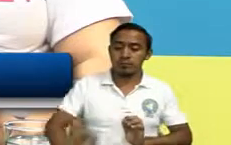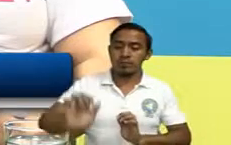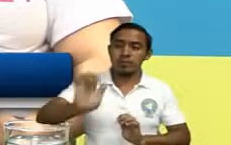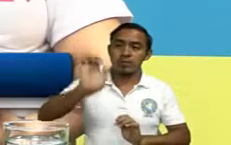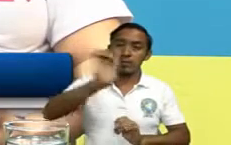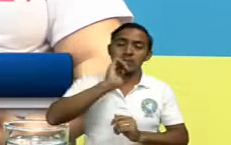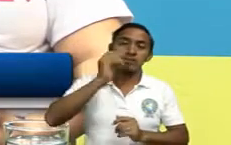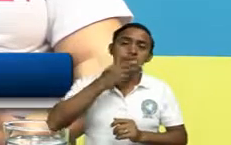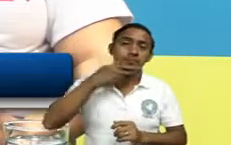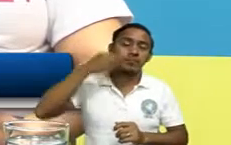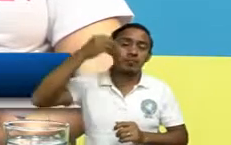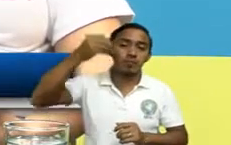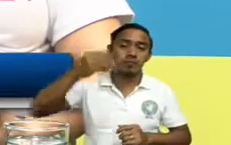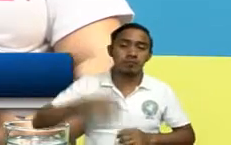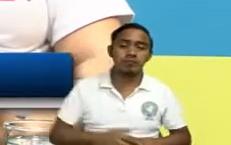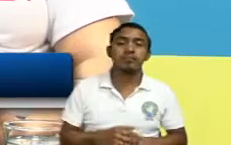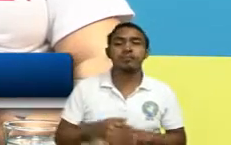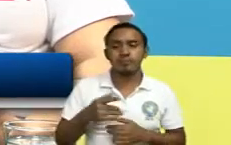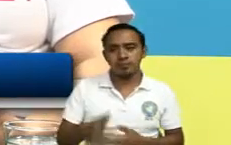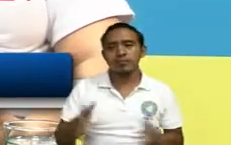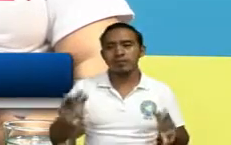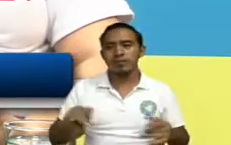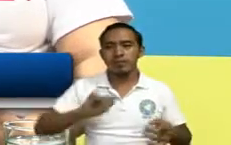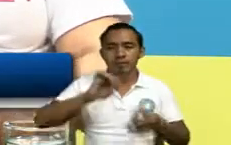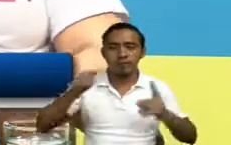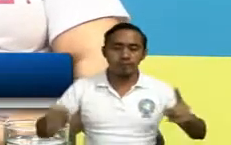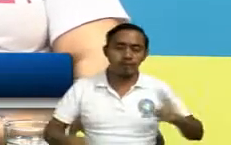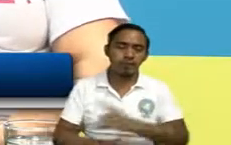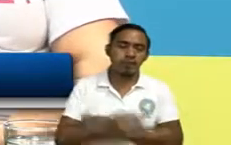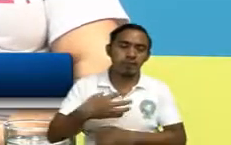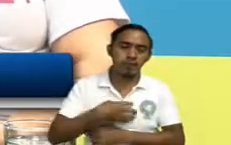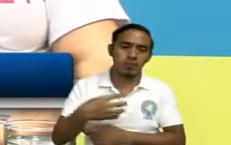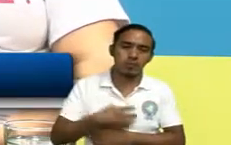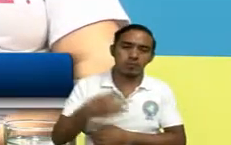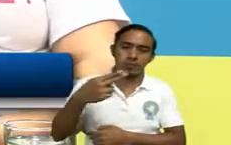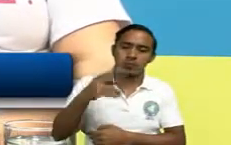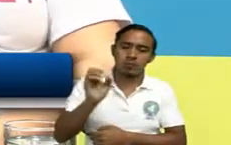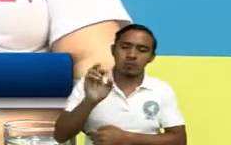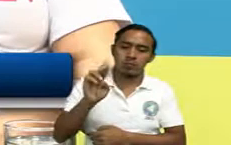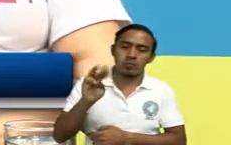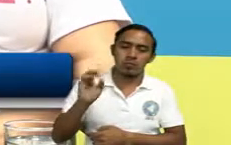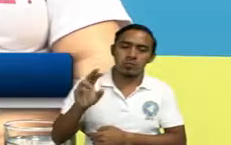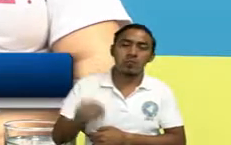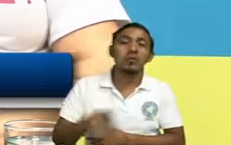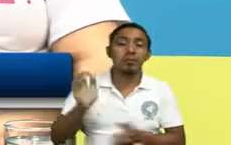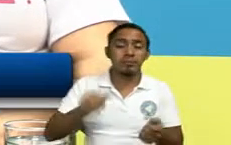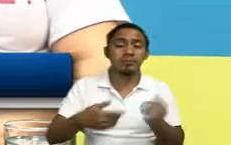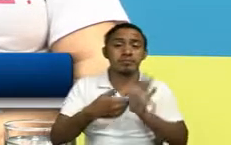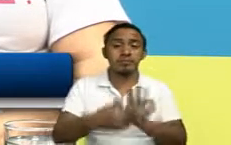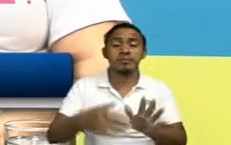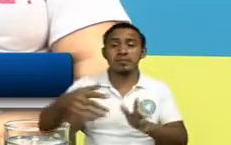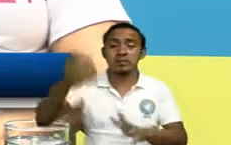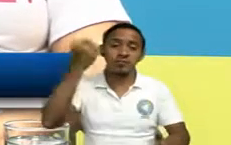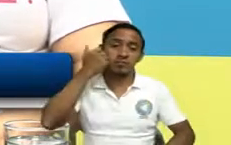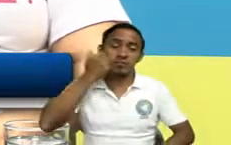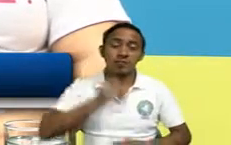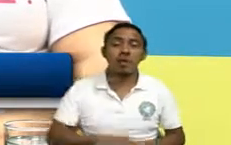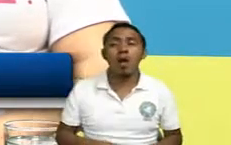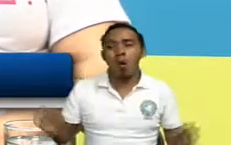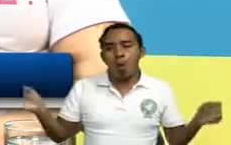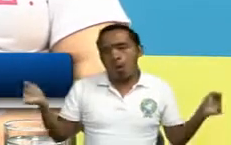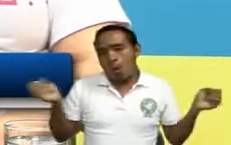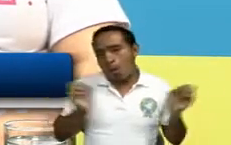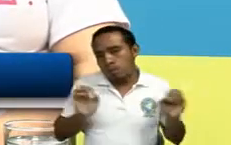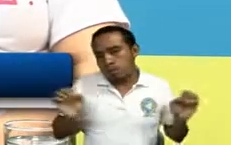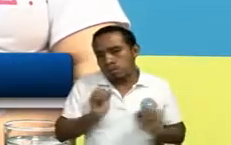la adolescencia, que es cuando hay cambios hormonales del desarrollo, entonces puede aparecer la enfermedad o algún